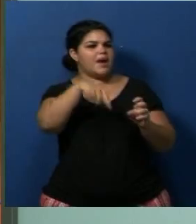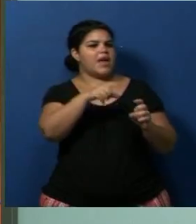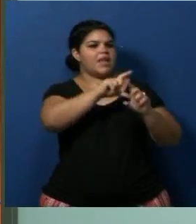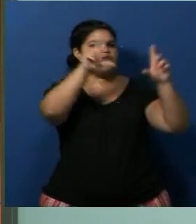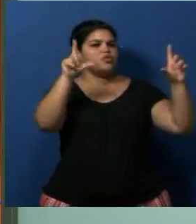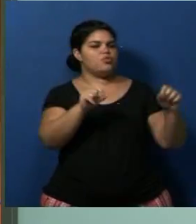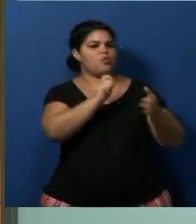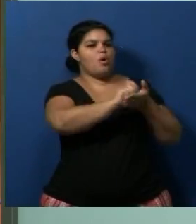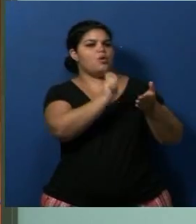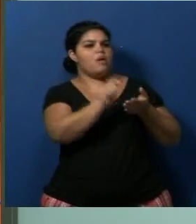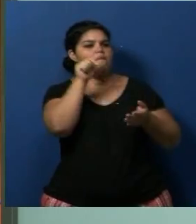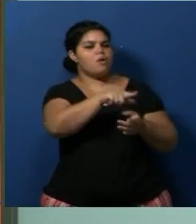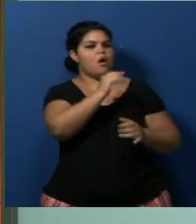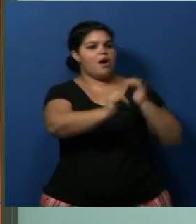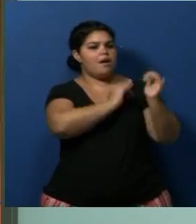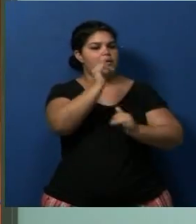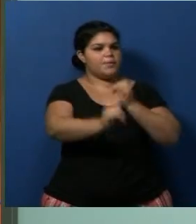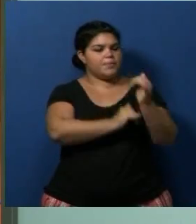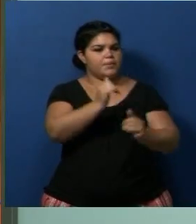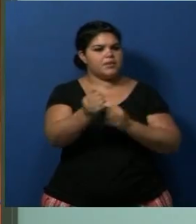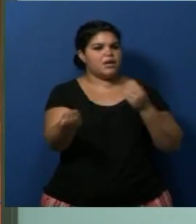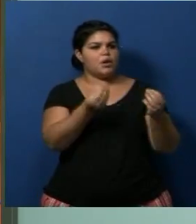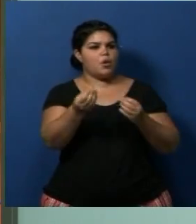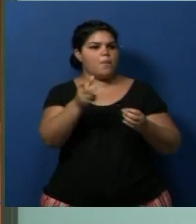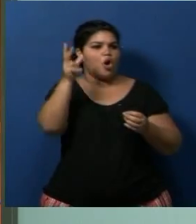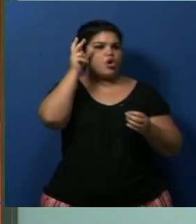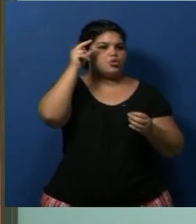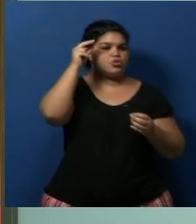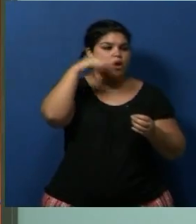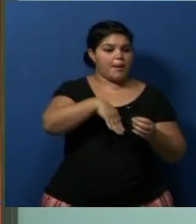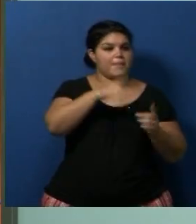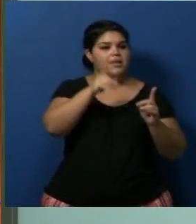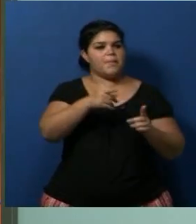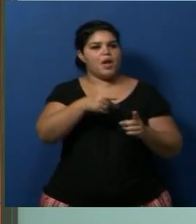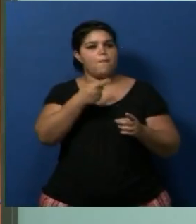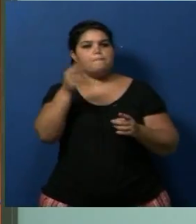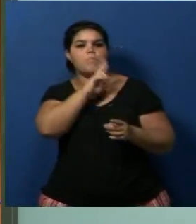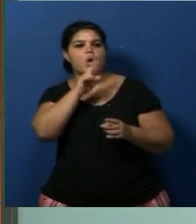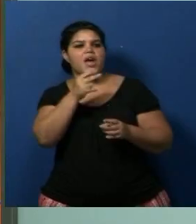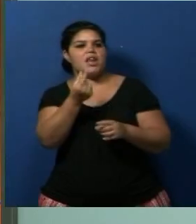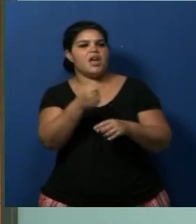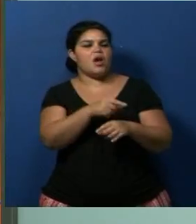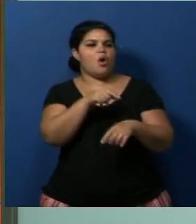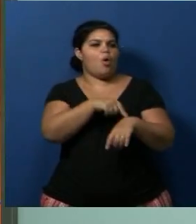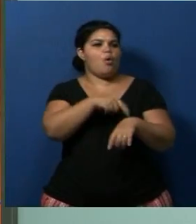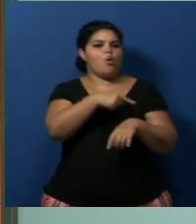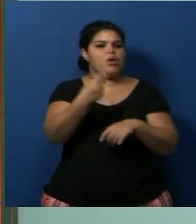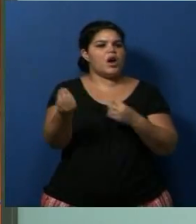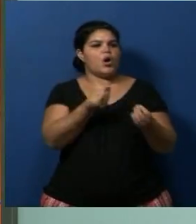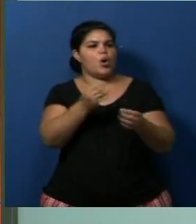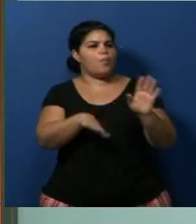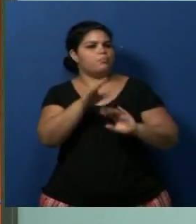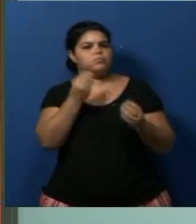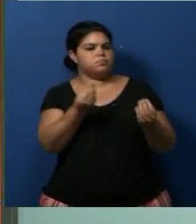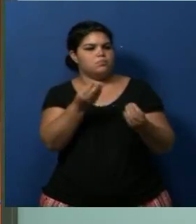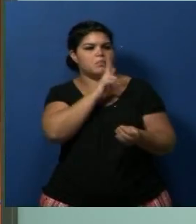del 8M y del uso del tiempo de las mujeres. Invito a que la lean. Hablas de una nueva etapa del feminismo. Y lo tomás